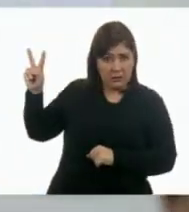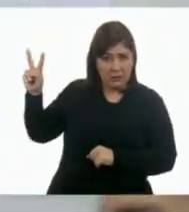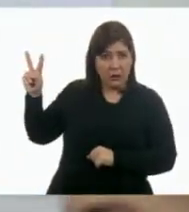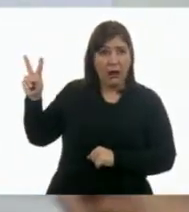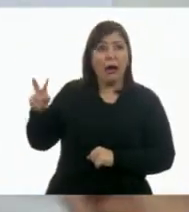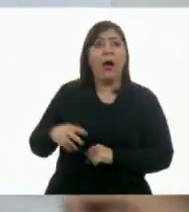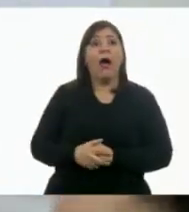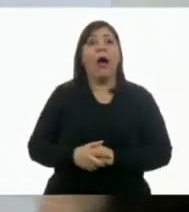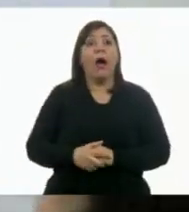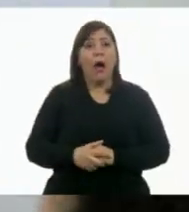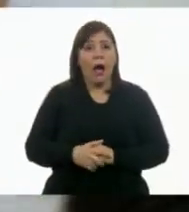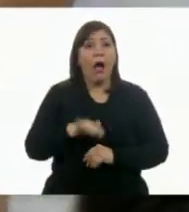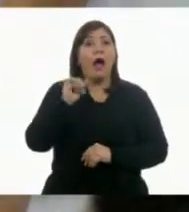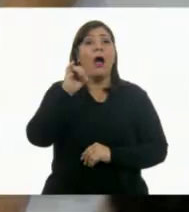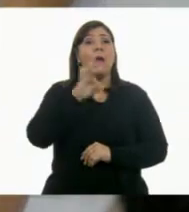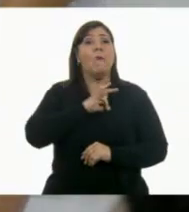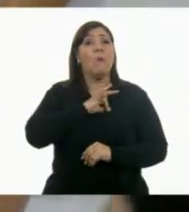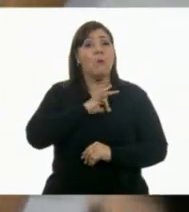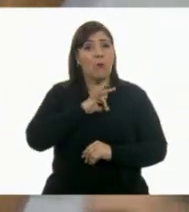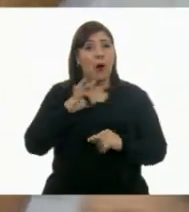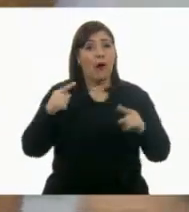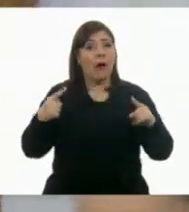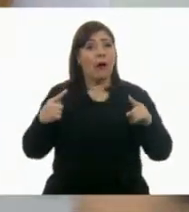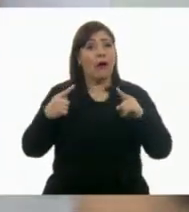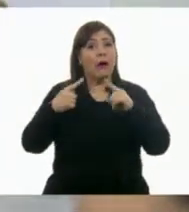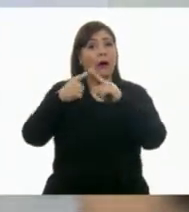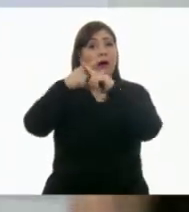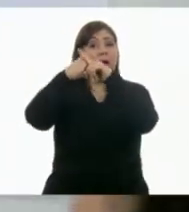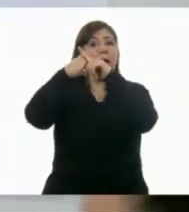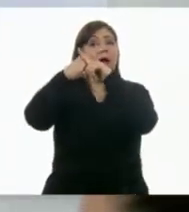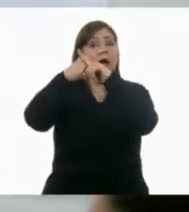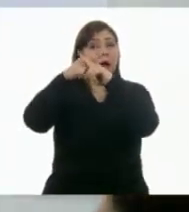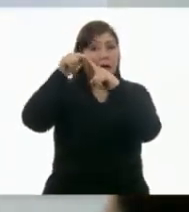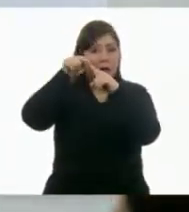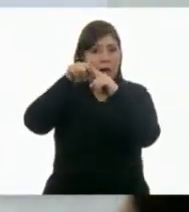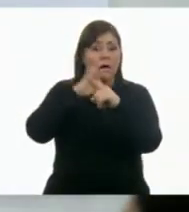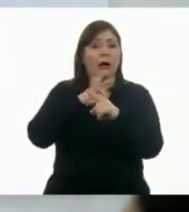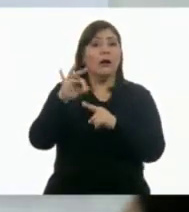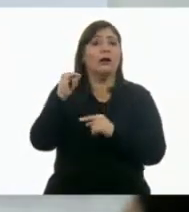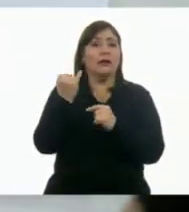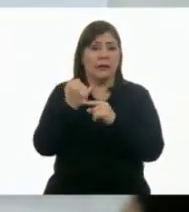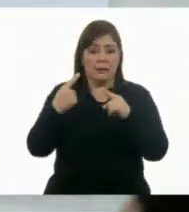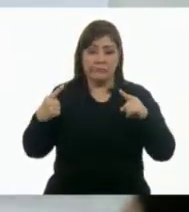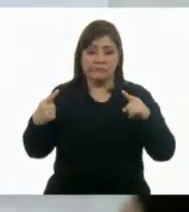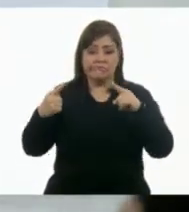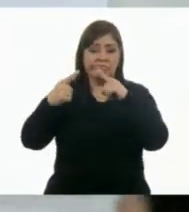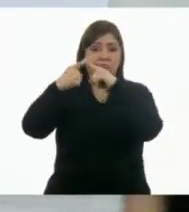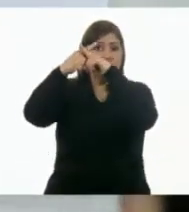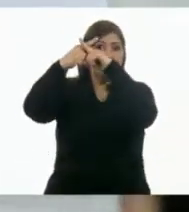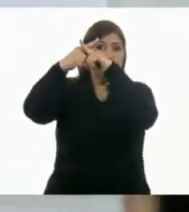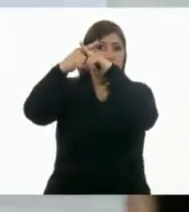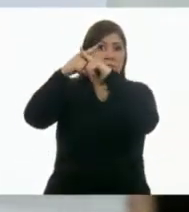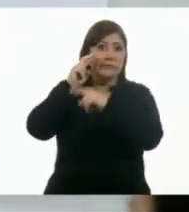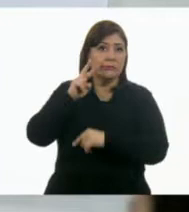Sí se cruzan. sí se cruzan, ¿verdad? Y sí se cruzan y forman una